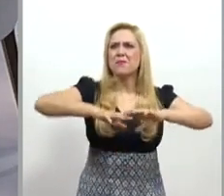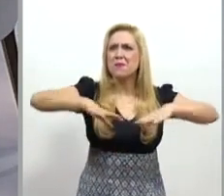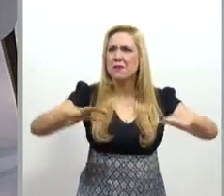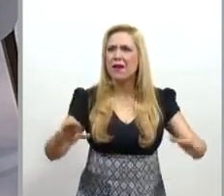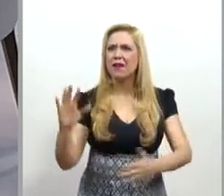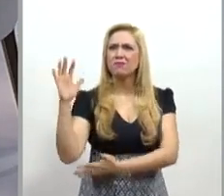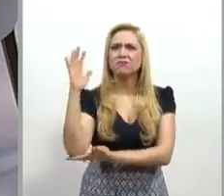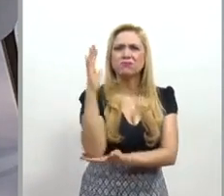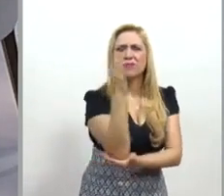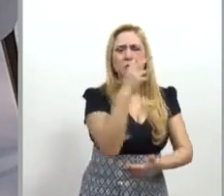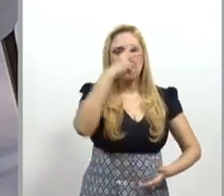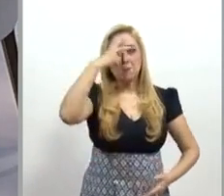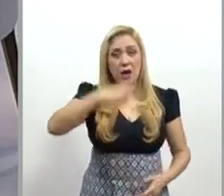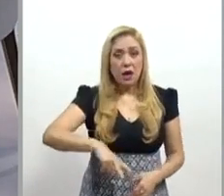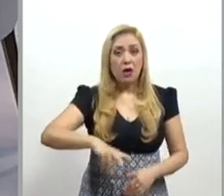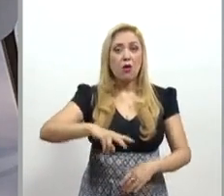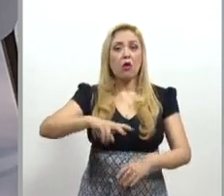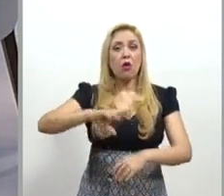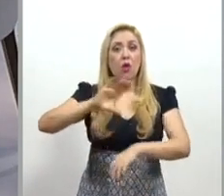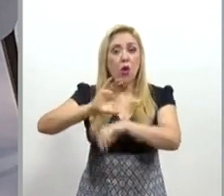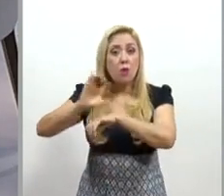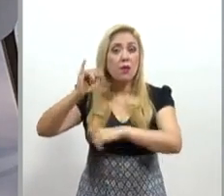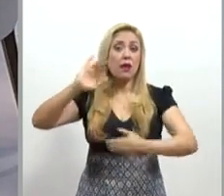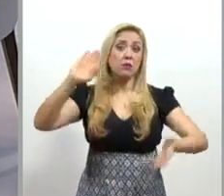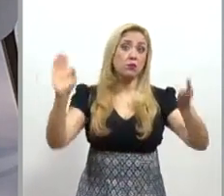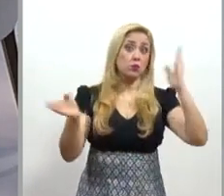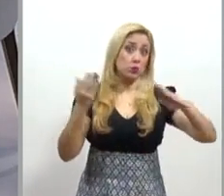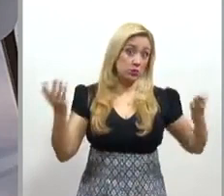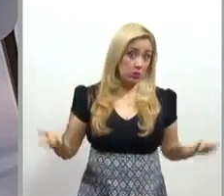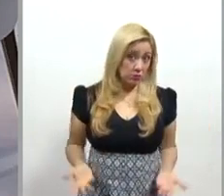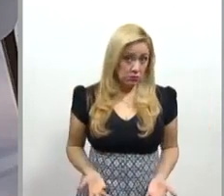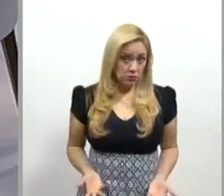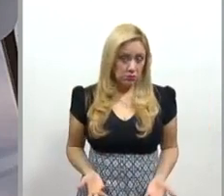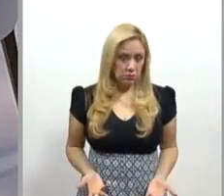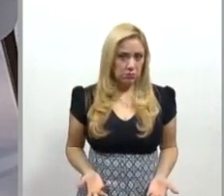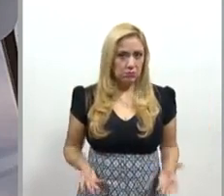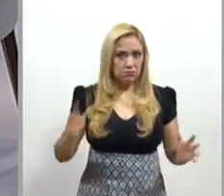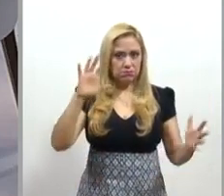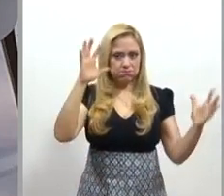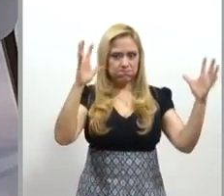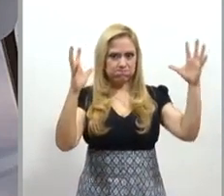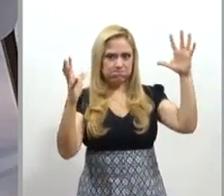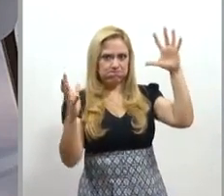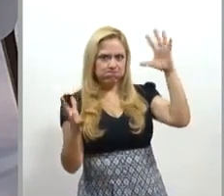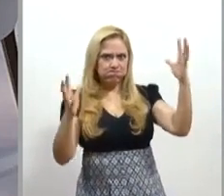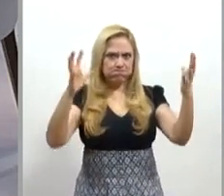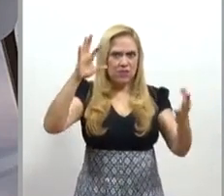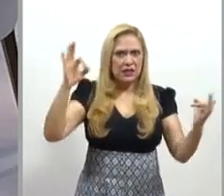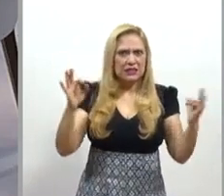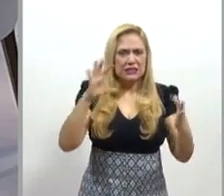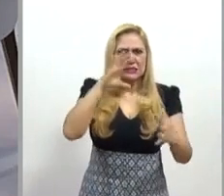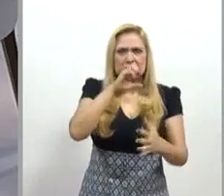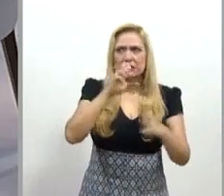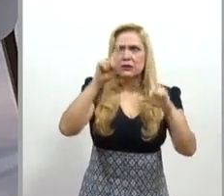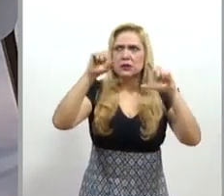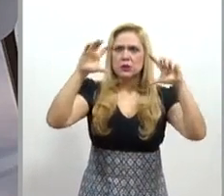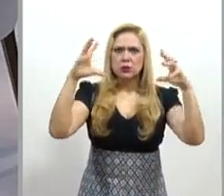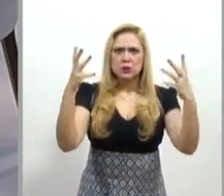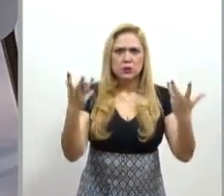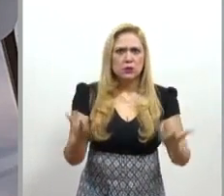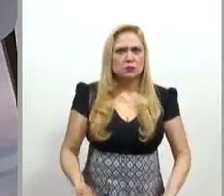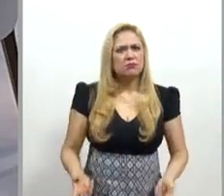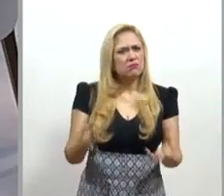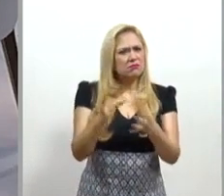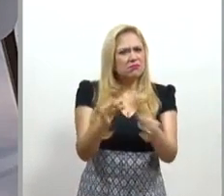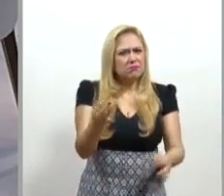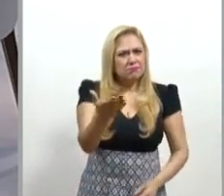México, también en Colombia, sino en todo el mundo, y también sobre el tema del cambio climático. Si nos puedes dar una breve introducción. Claro